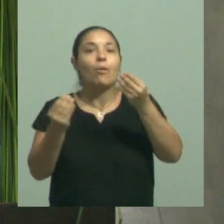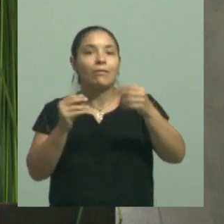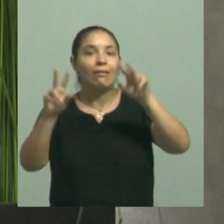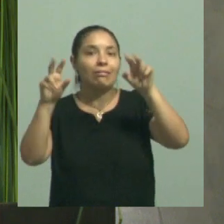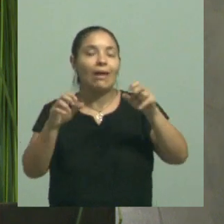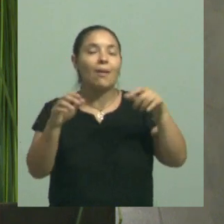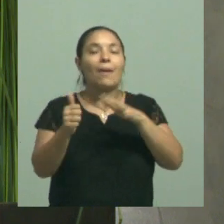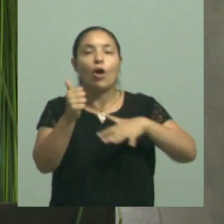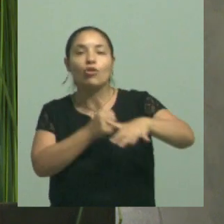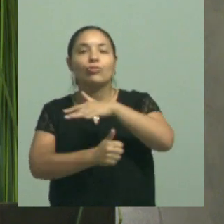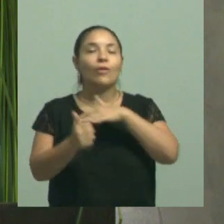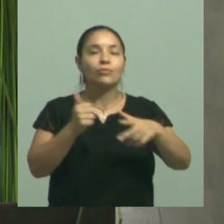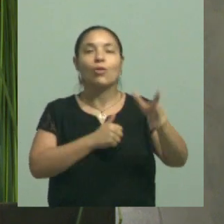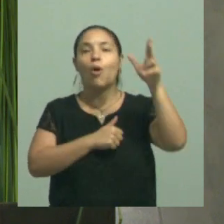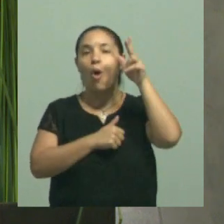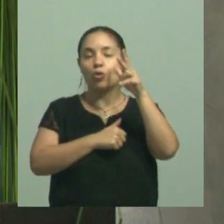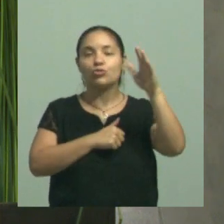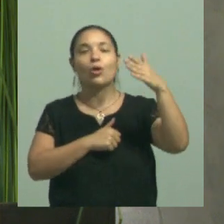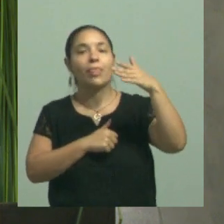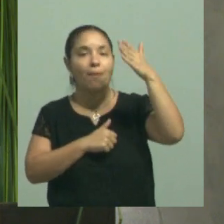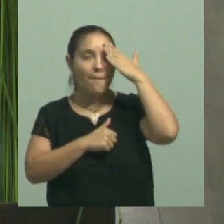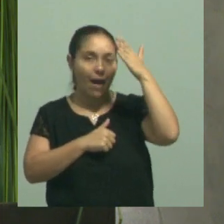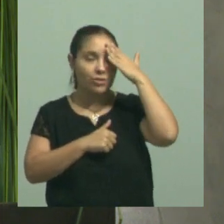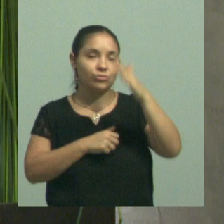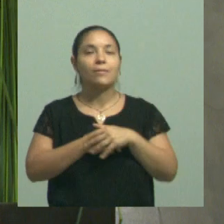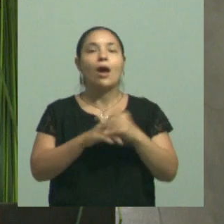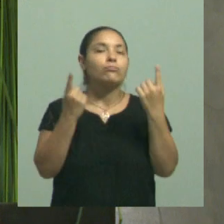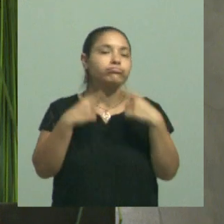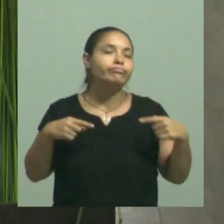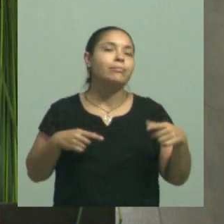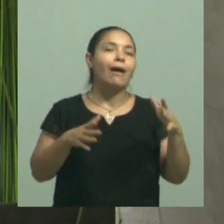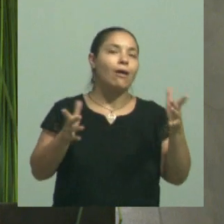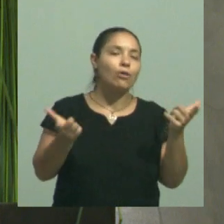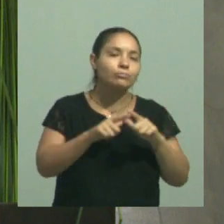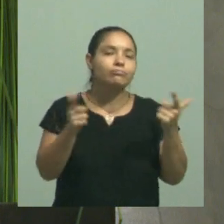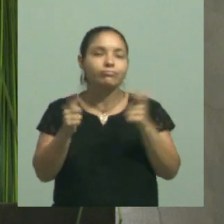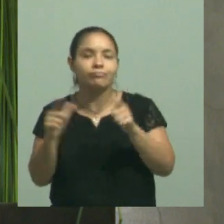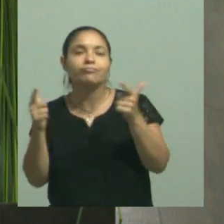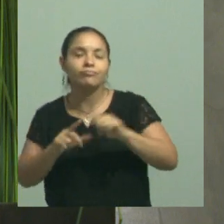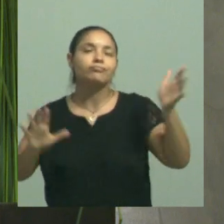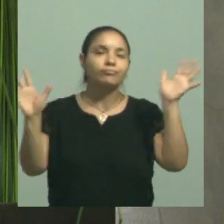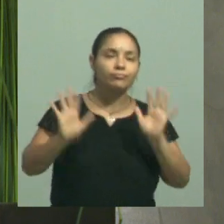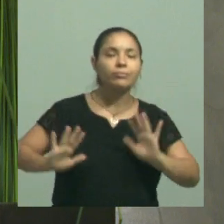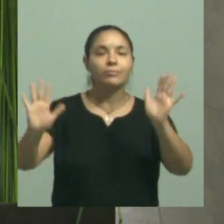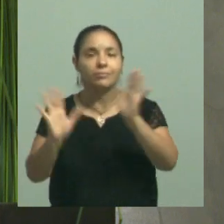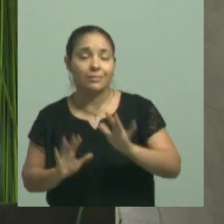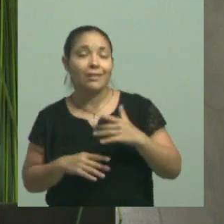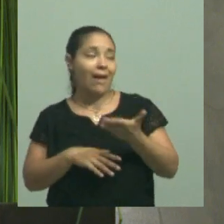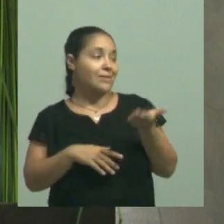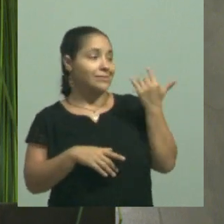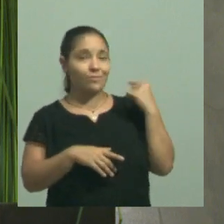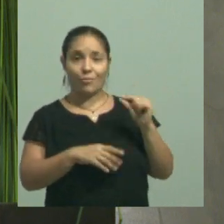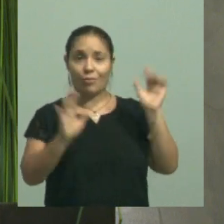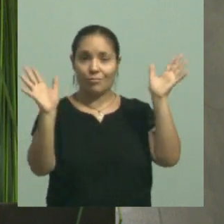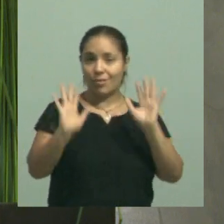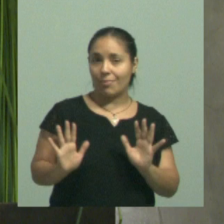de la Mujer, con distintas actividades que se han ido realizando, y una de esas actividades se desarrolló hace algunos días nada más.